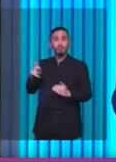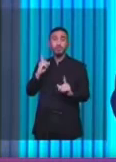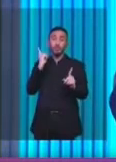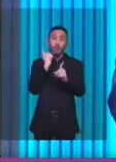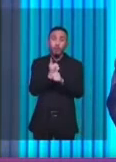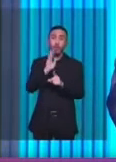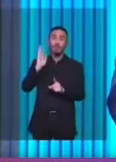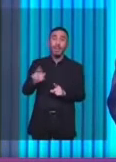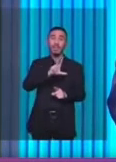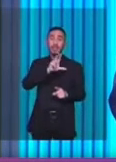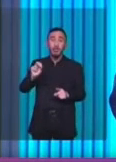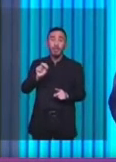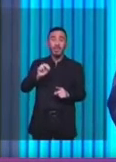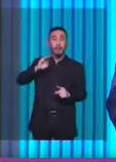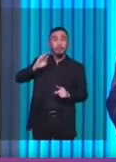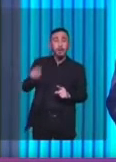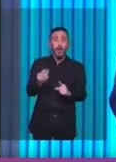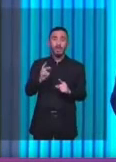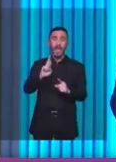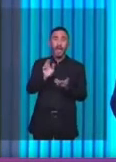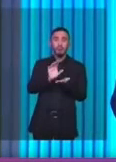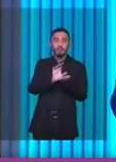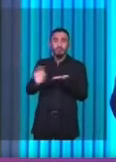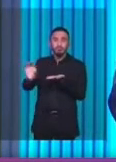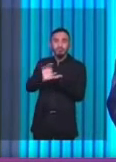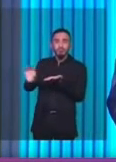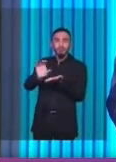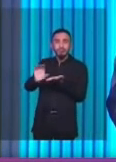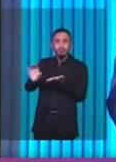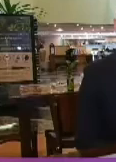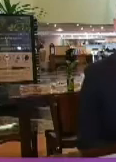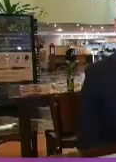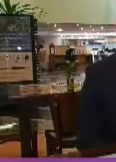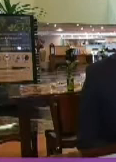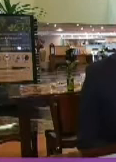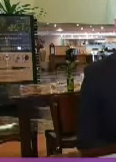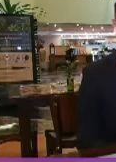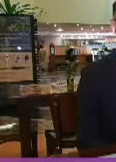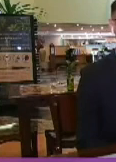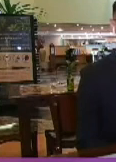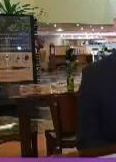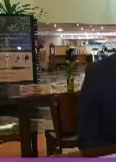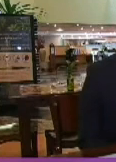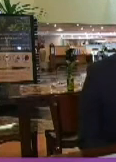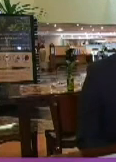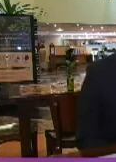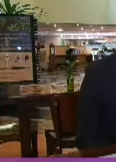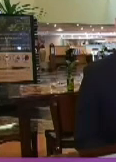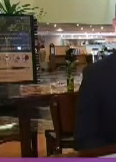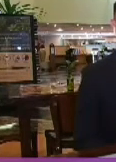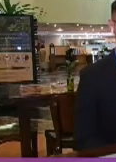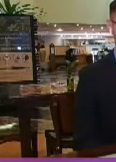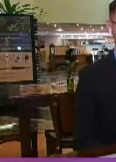entre quienes apoyan a Lula y quienes apoyan a Bolsonaro es abismal. Enseguida vamos a estar compartiendo parte de algunos testimonios que nosotros